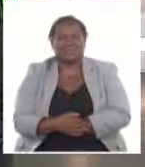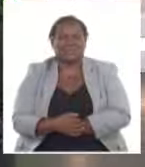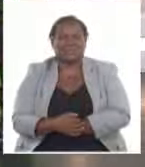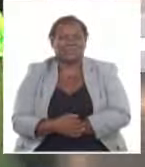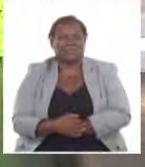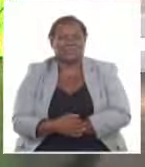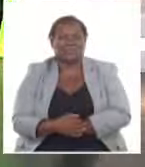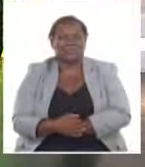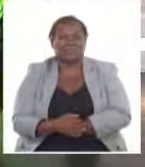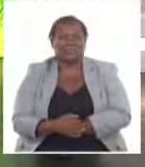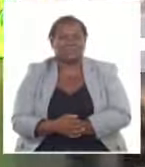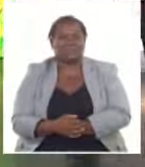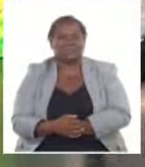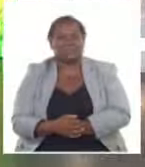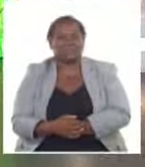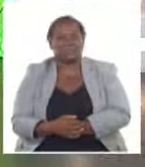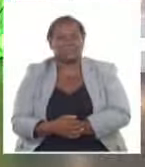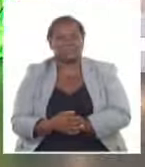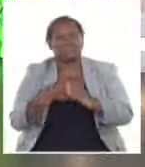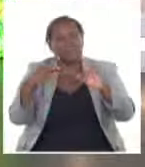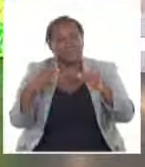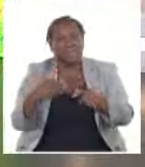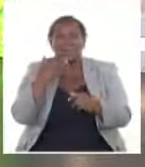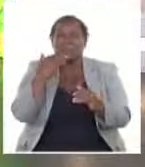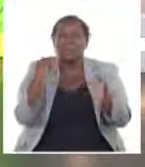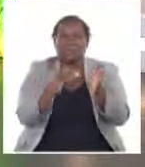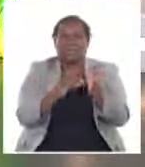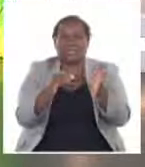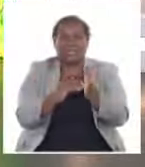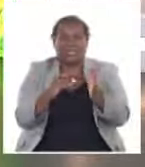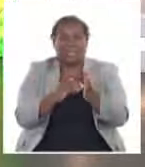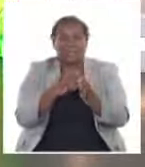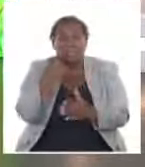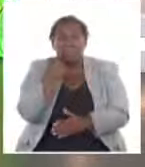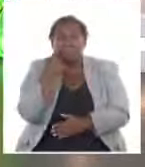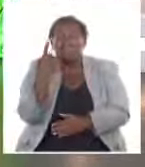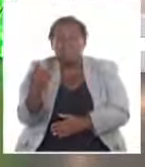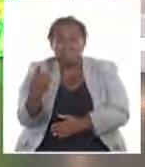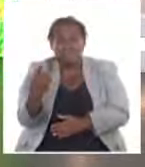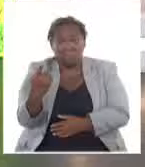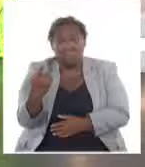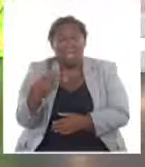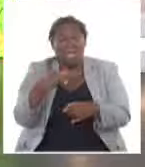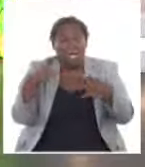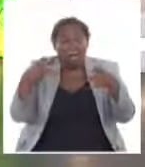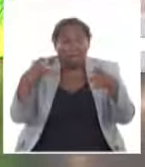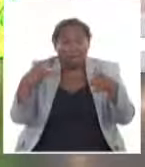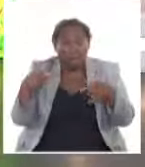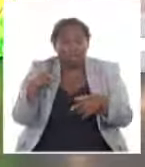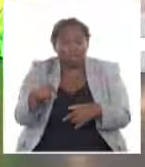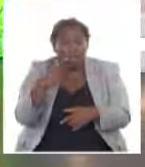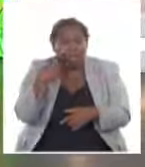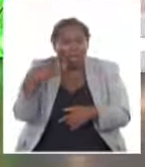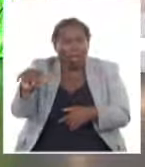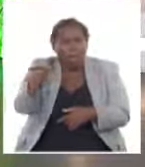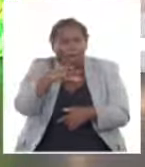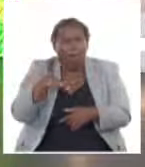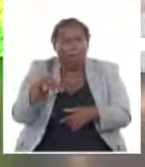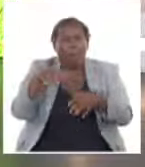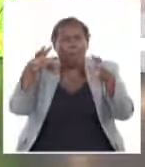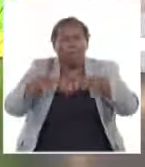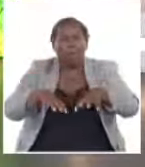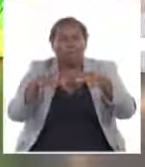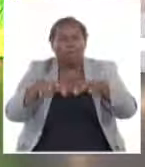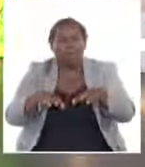las próximas horas. Reitero las buenas tardes. Observen las imágenes de satélite meteorológico, cómo ya se incrementan las áreas de nublados,